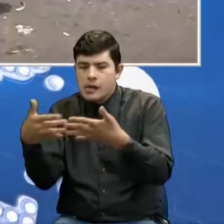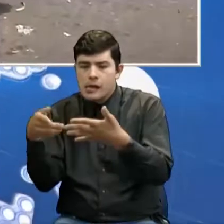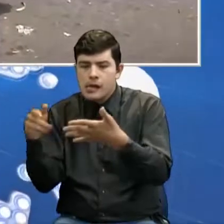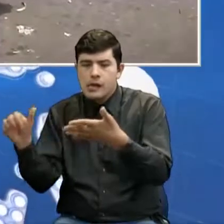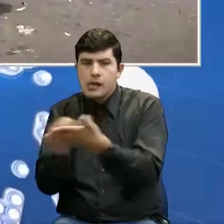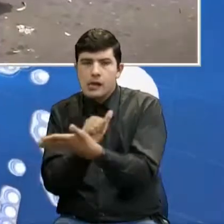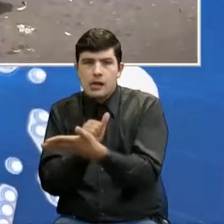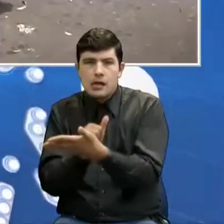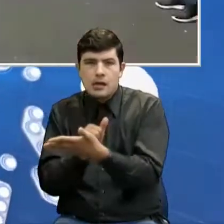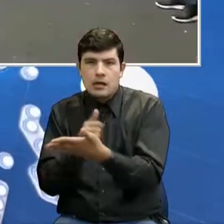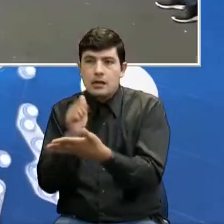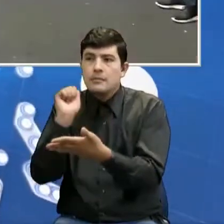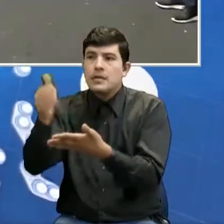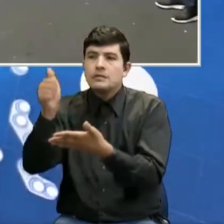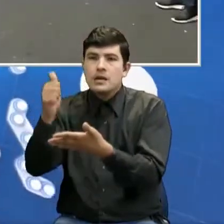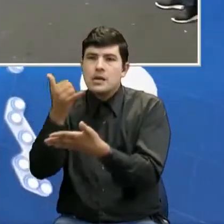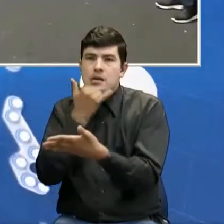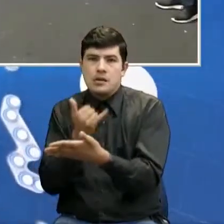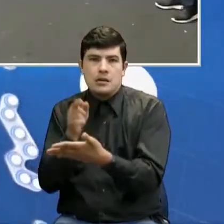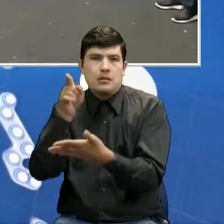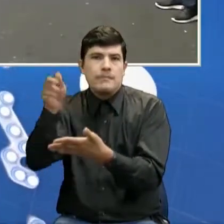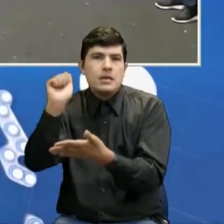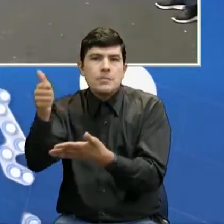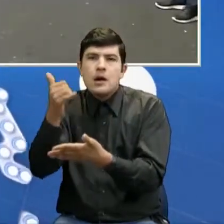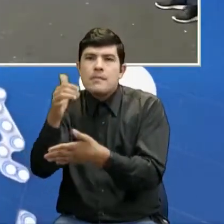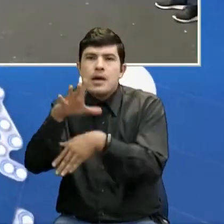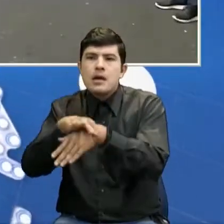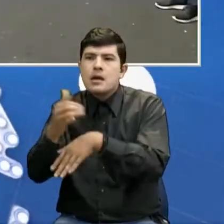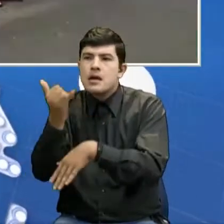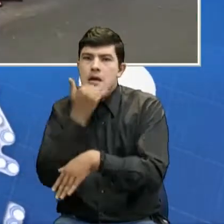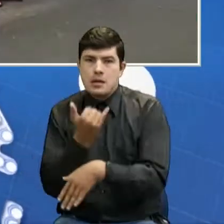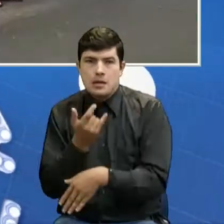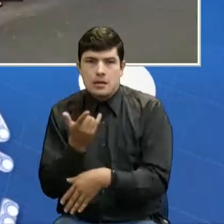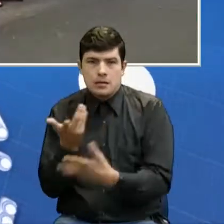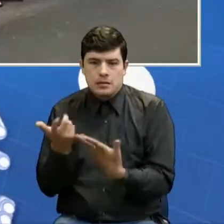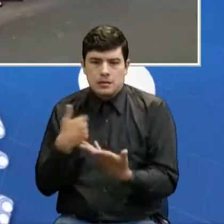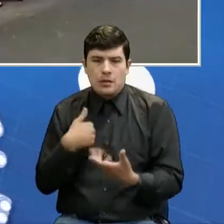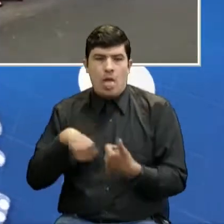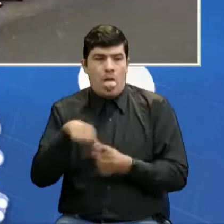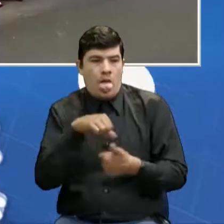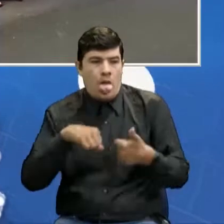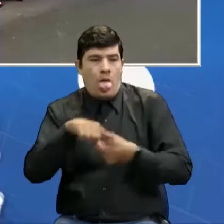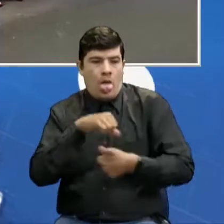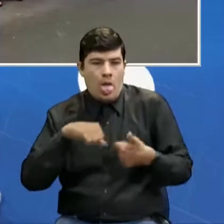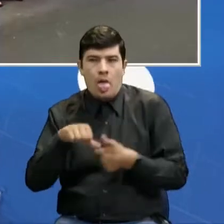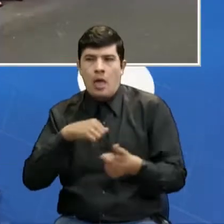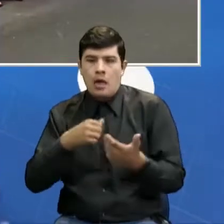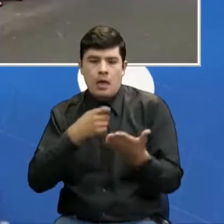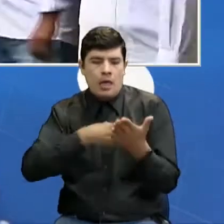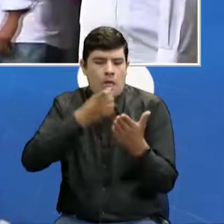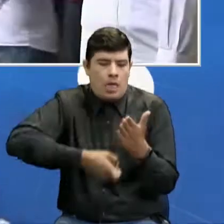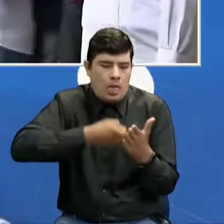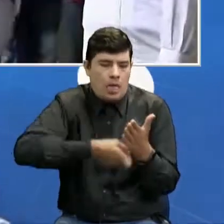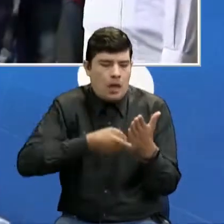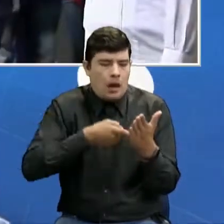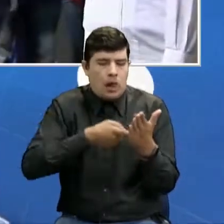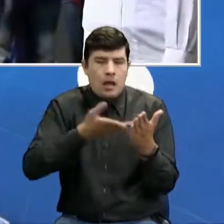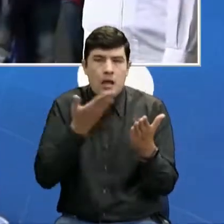arreglar les uno como si uno fuera culpable que el médico equivocará el medicamento es el que le tiene que entregar